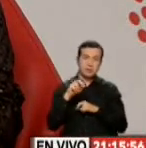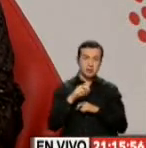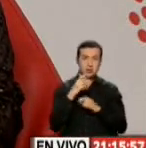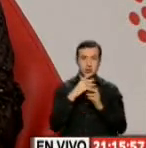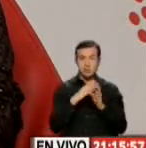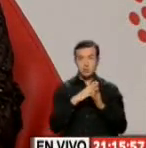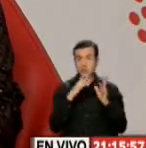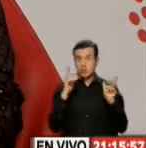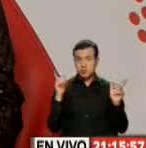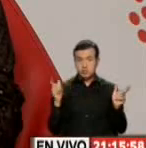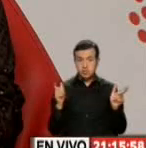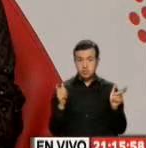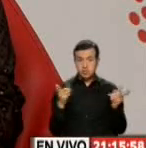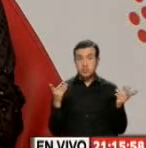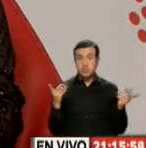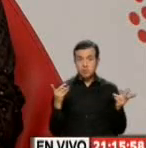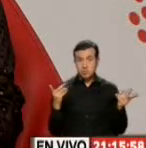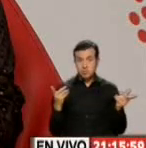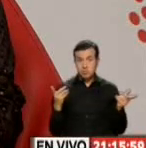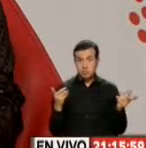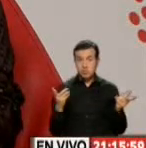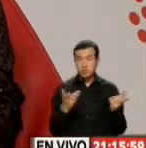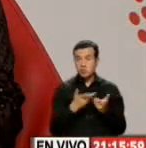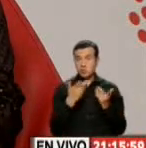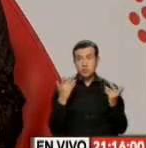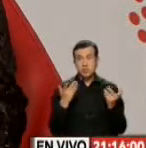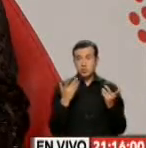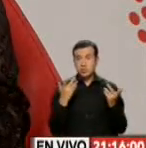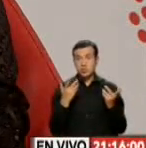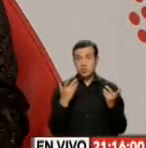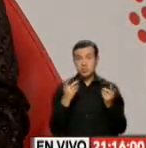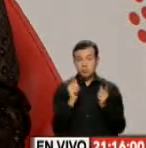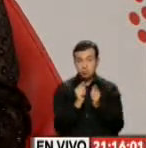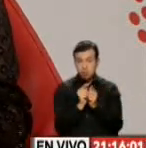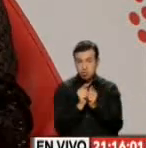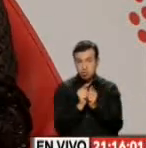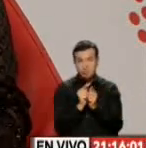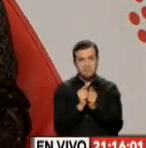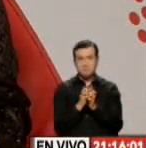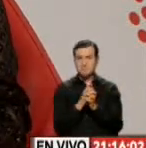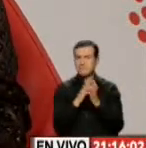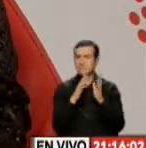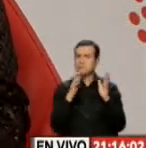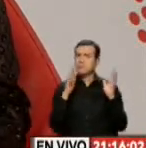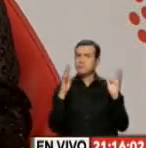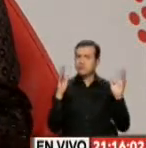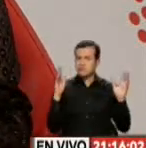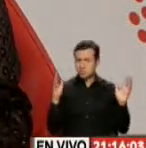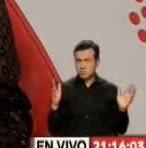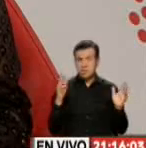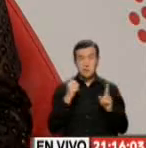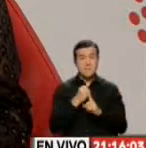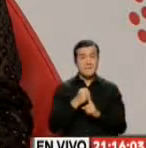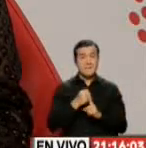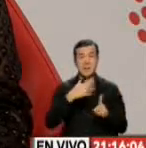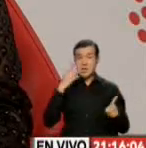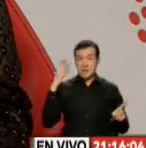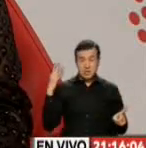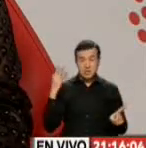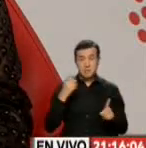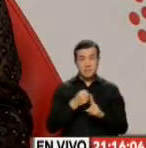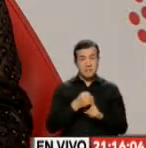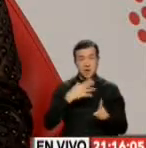número, digamos por así decirlo, de no considerar el impacto que requiere. Porque el impacto,